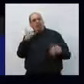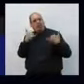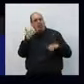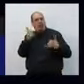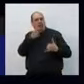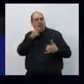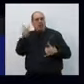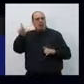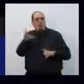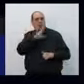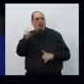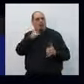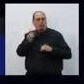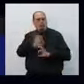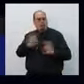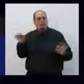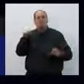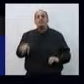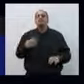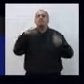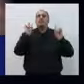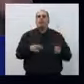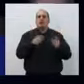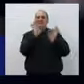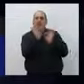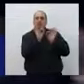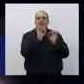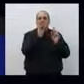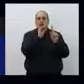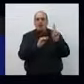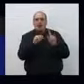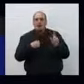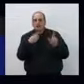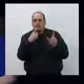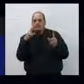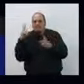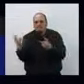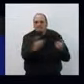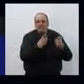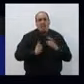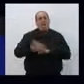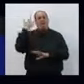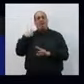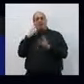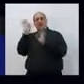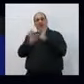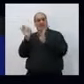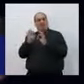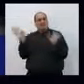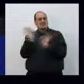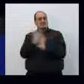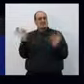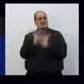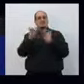nuevos hogares y creado una estadística como en otras tantas cosas tampoco había estadísticas sobre el tema y